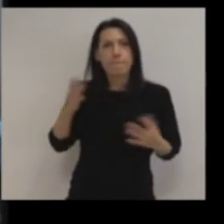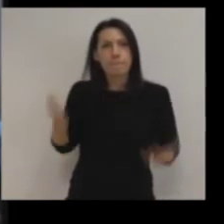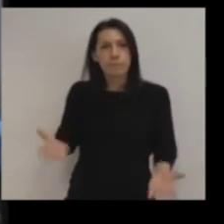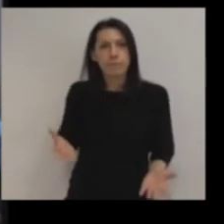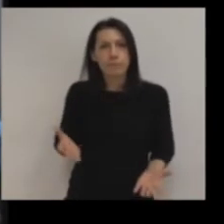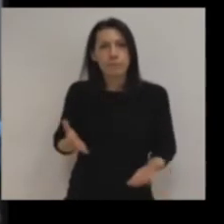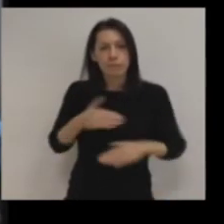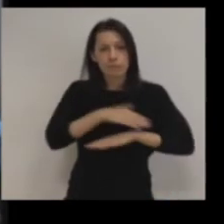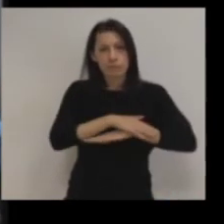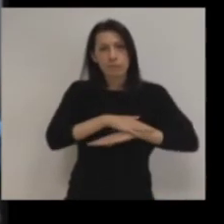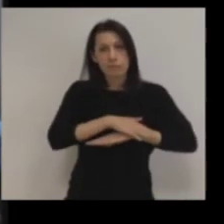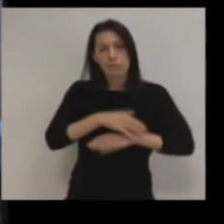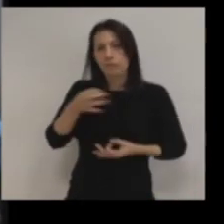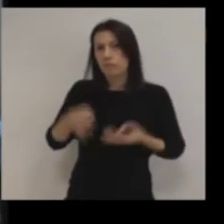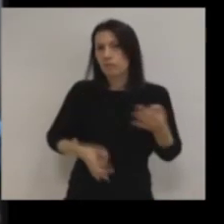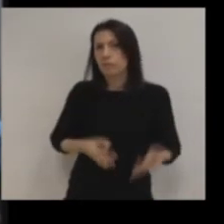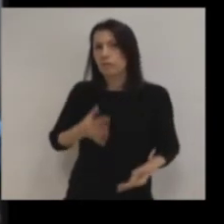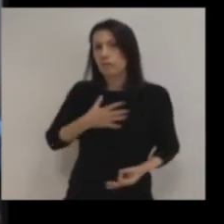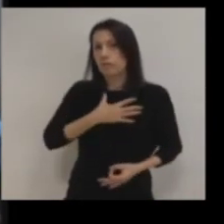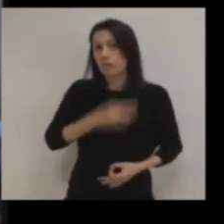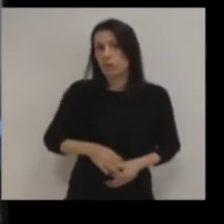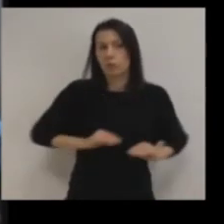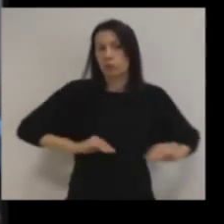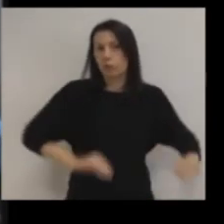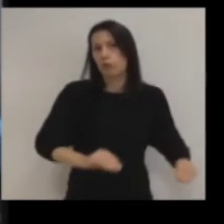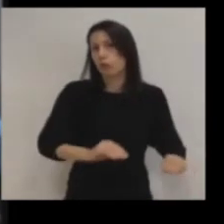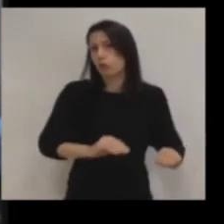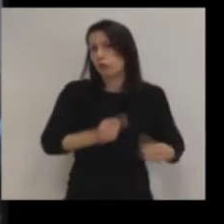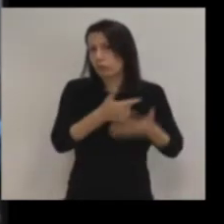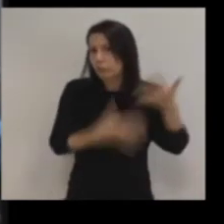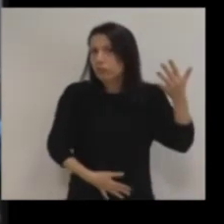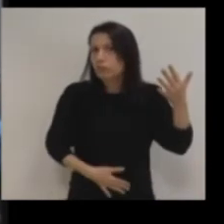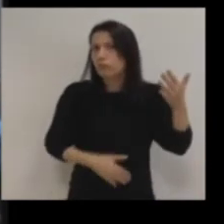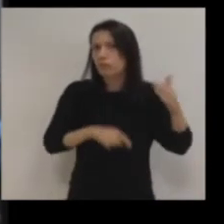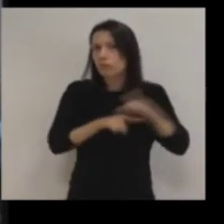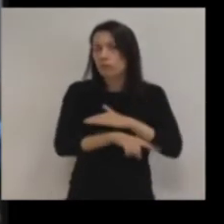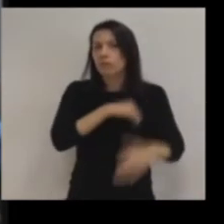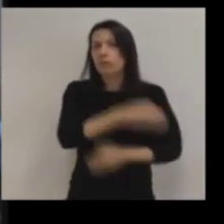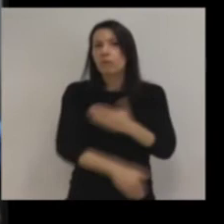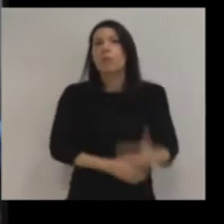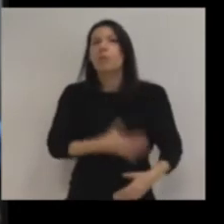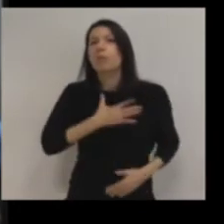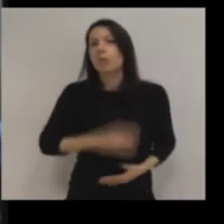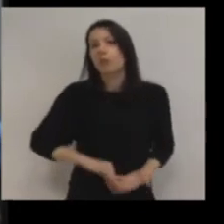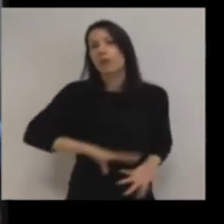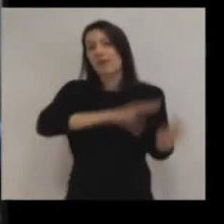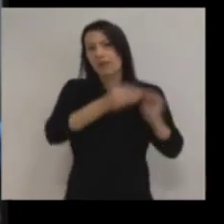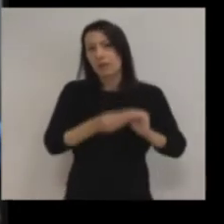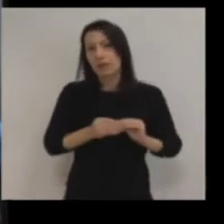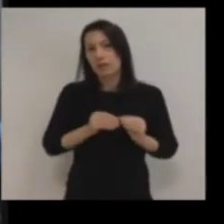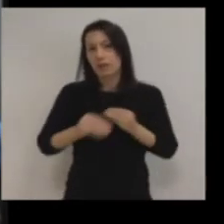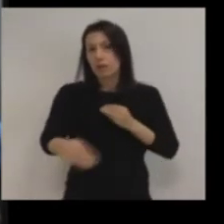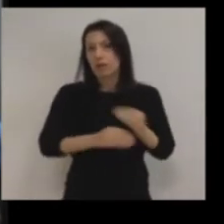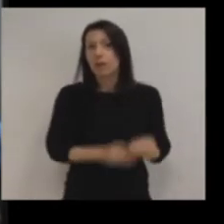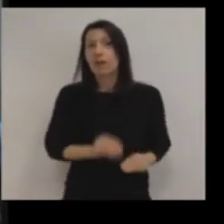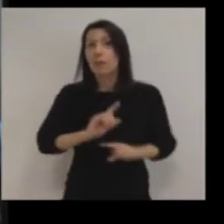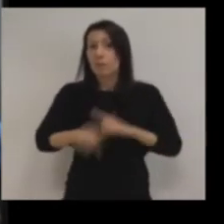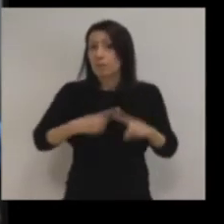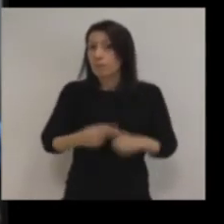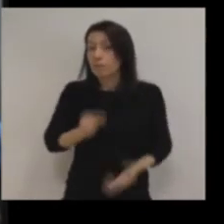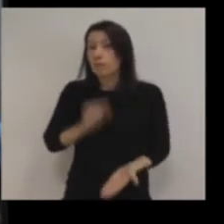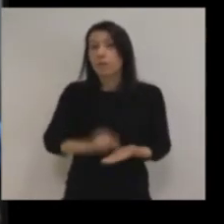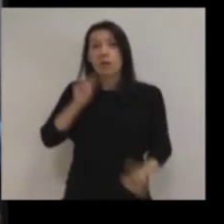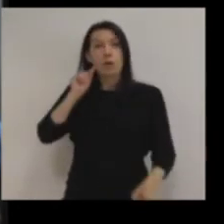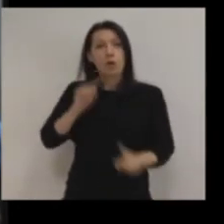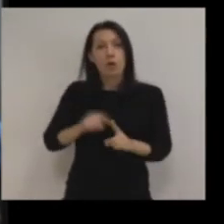puede la Administración de Justicia en todo su procedimiento adaptarse y flexibilizar y ser rápida para incorporar